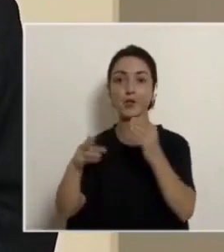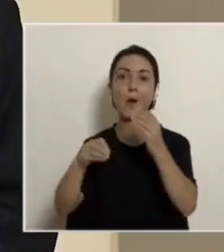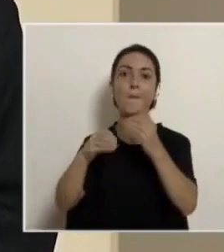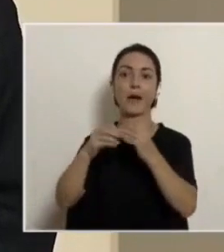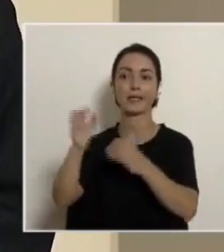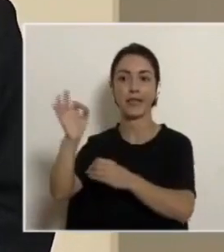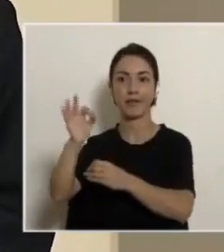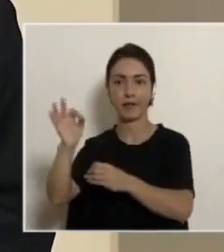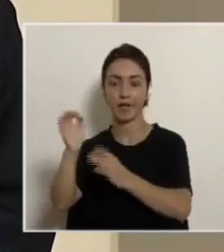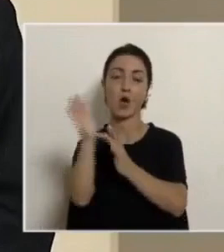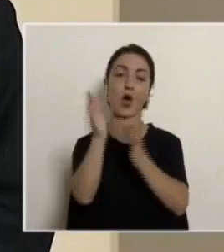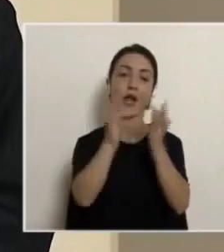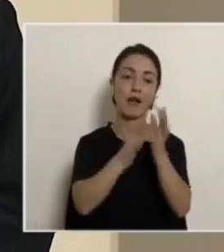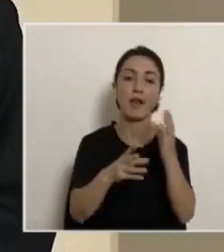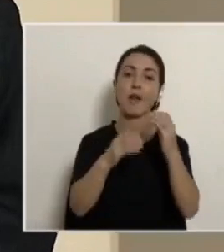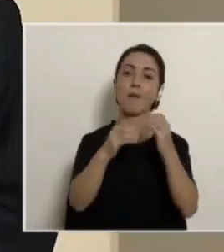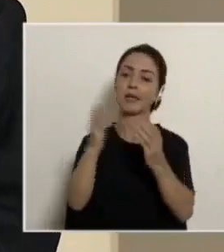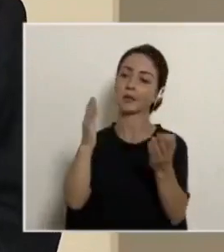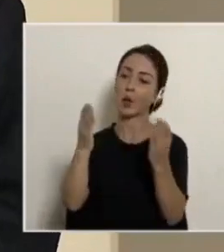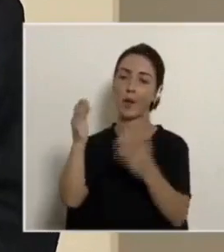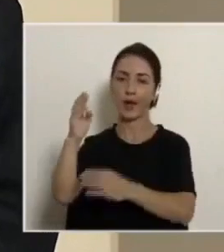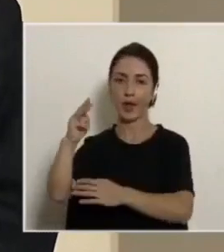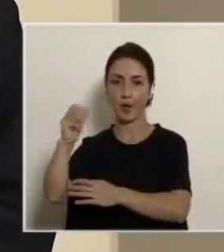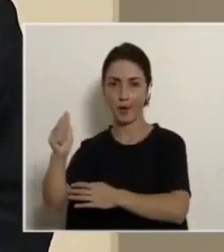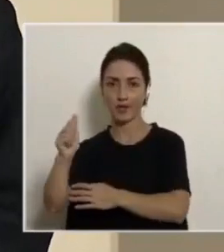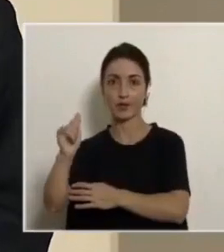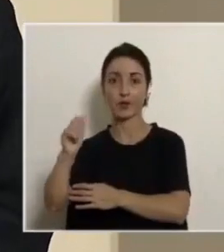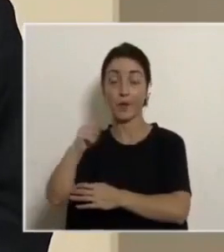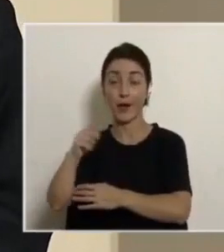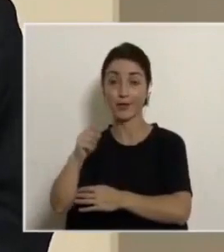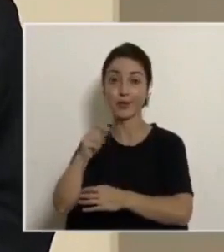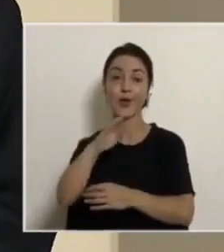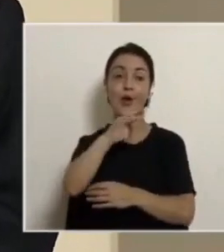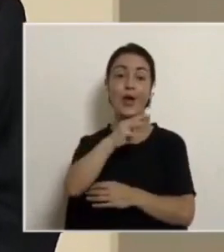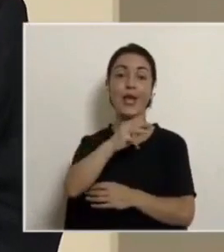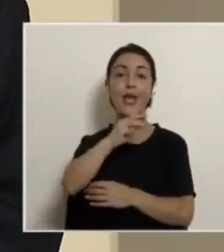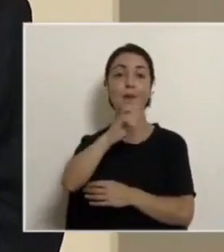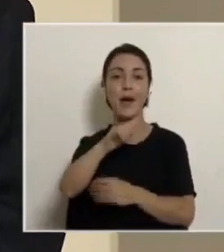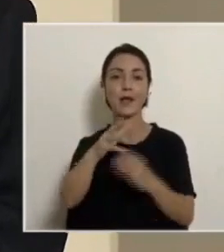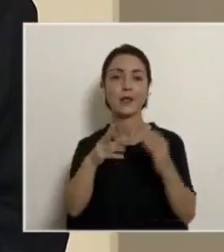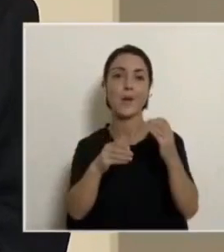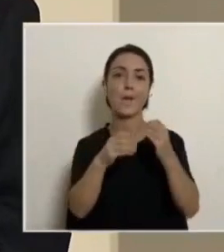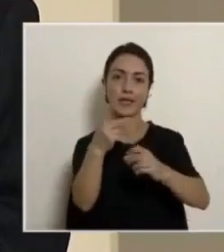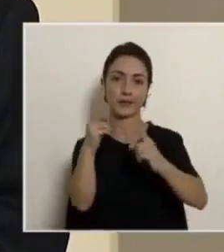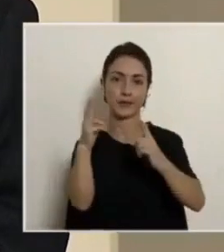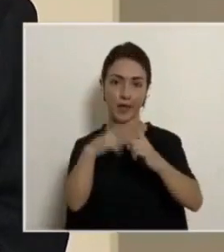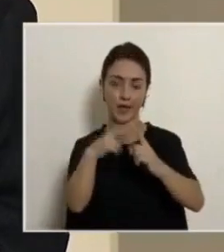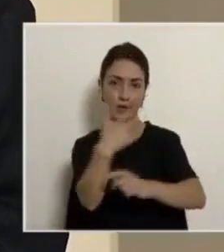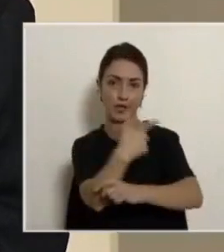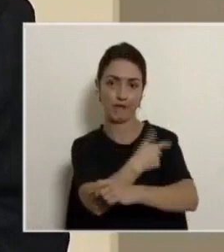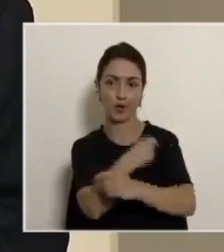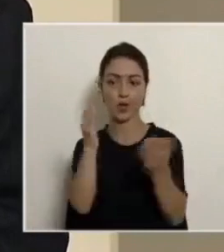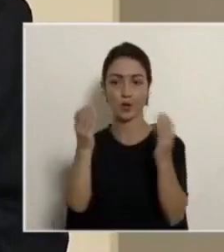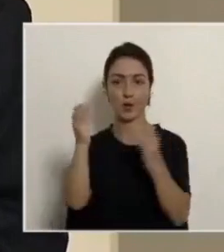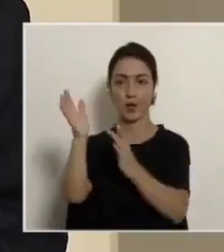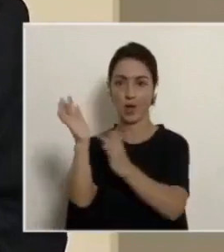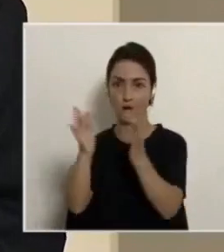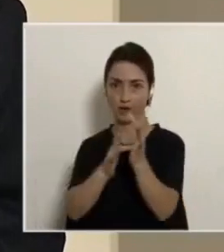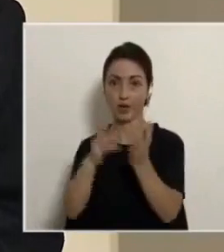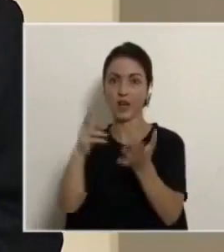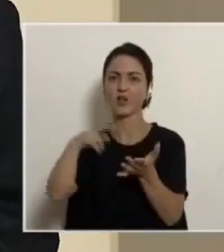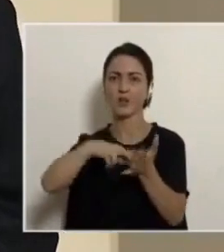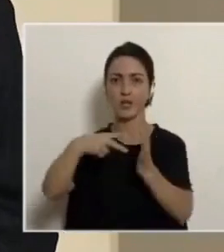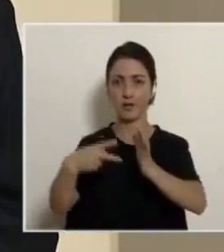en abril se pusieron más vacunas que en marzo y en mayo esperamos poner más vacunas que en abril. Y eso ha tenido que ver con que ha habido también